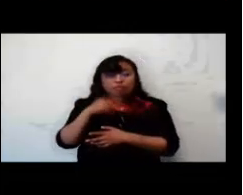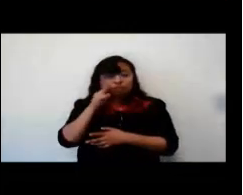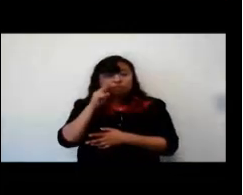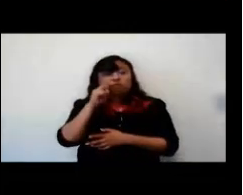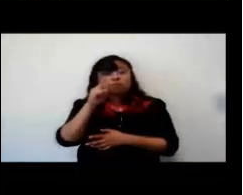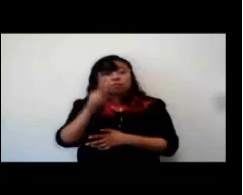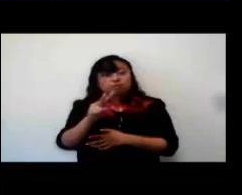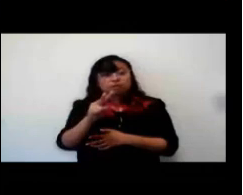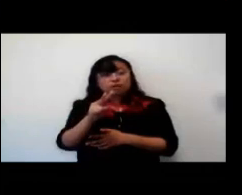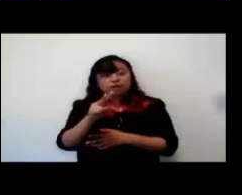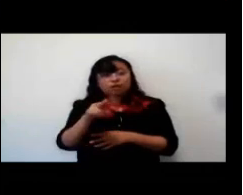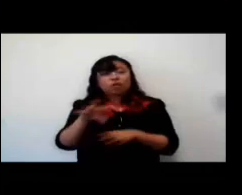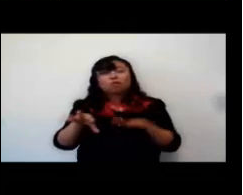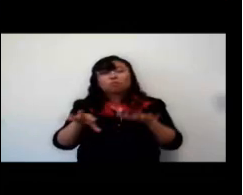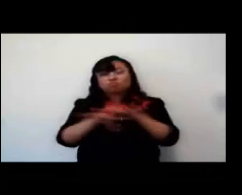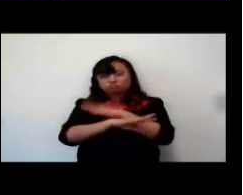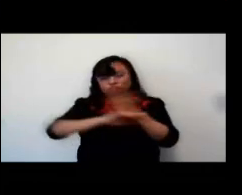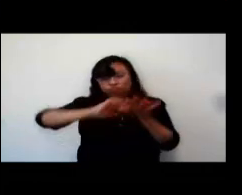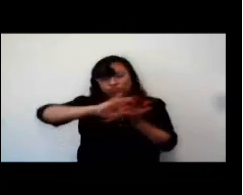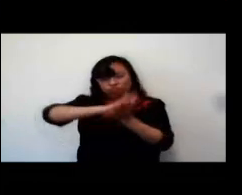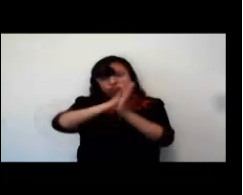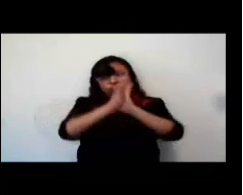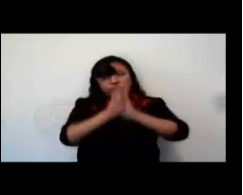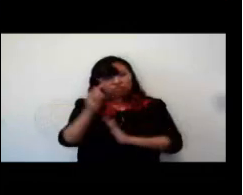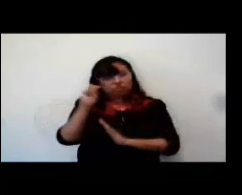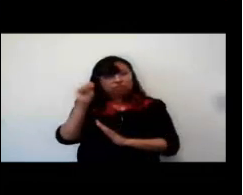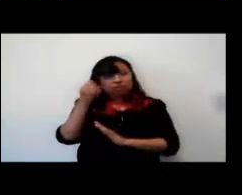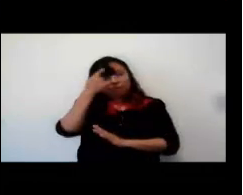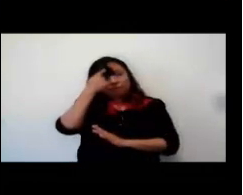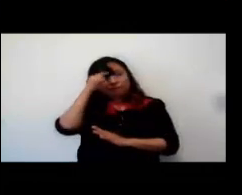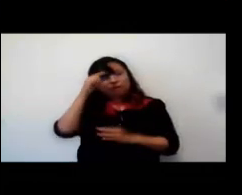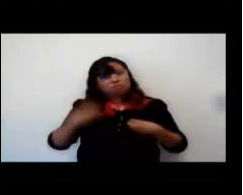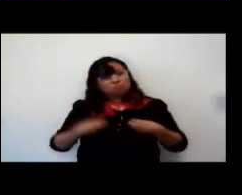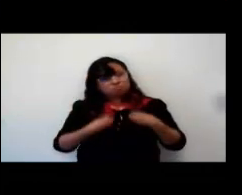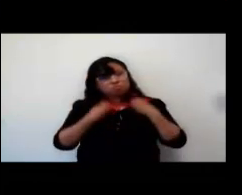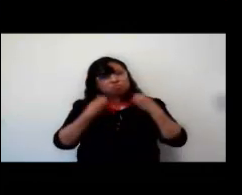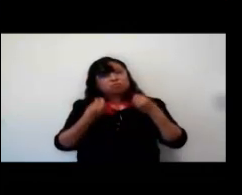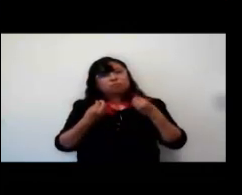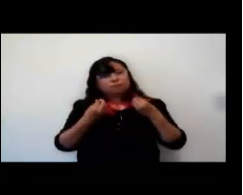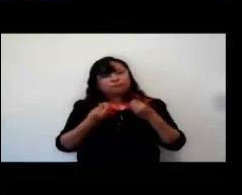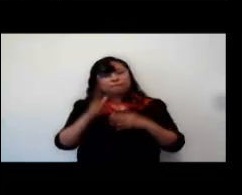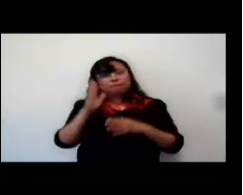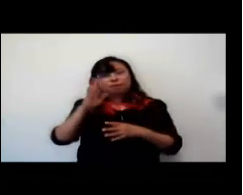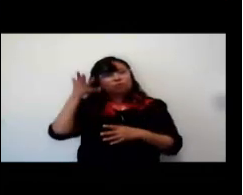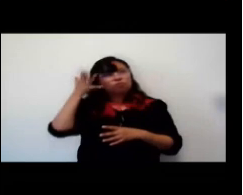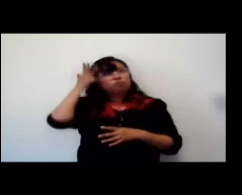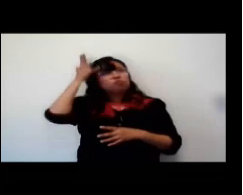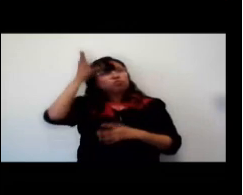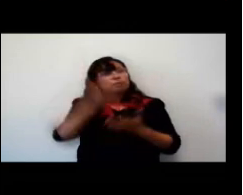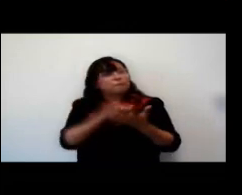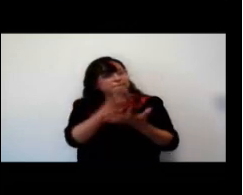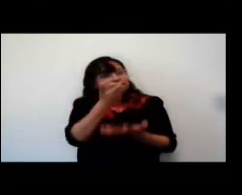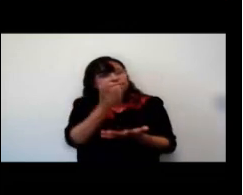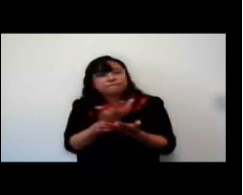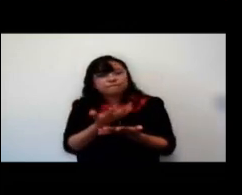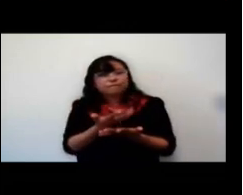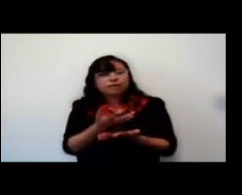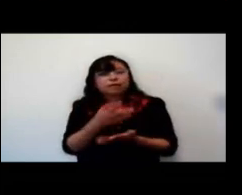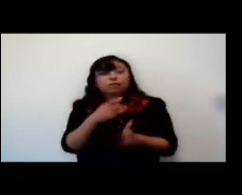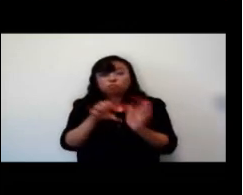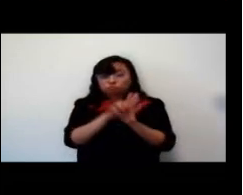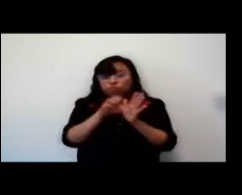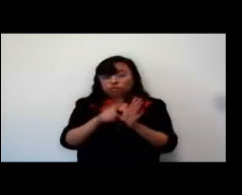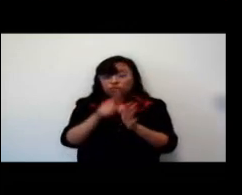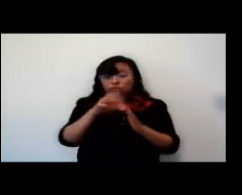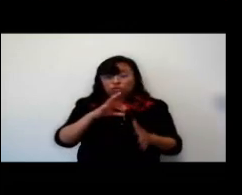tecnología como una inversión para la vida, ¿ok? No como un gasto, sino como una inversión. Para cáncer, por ejemplo, es $2 por